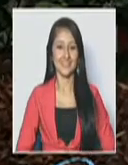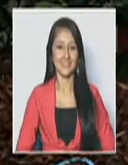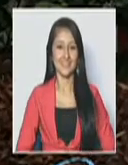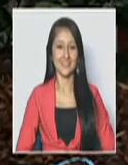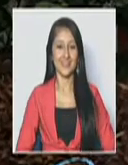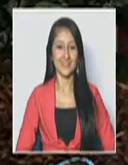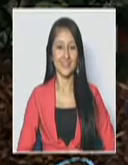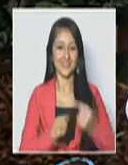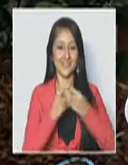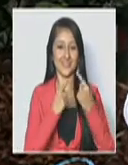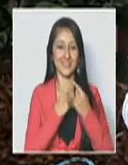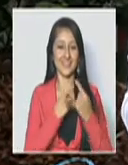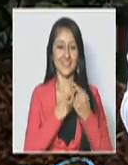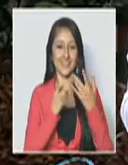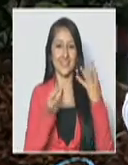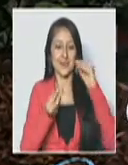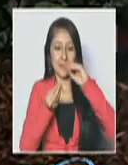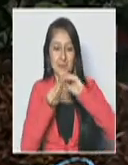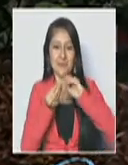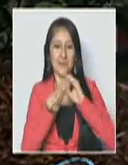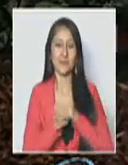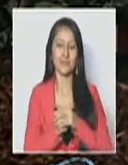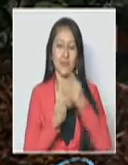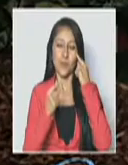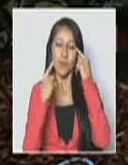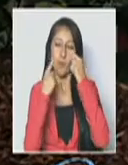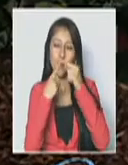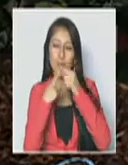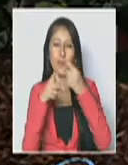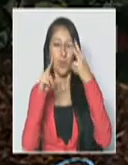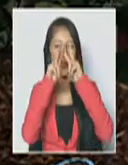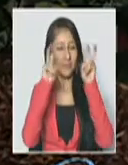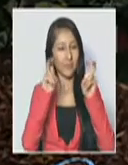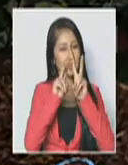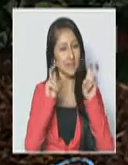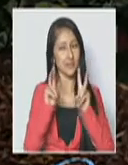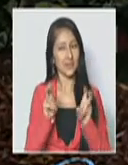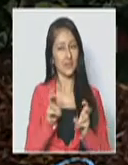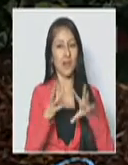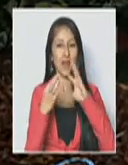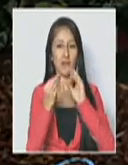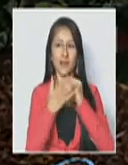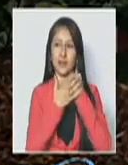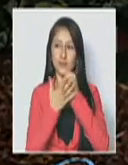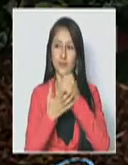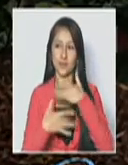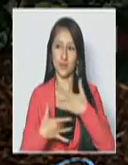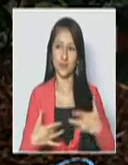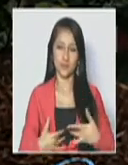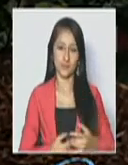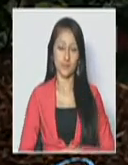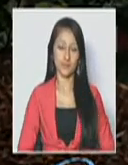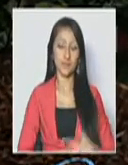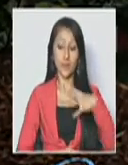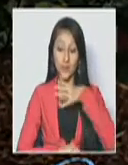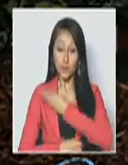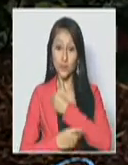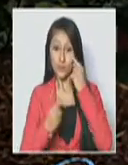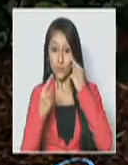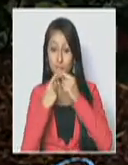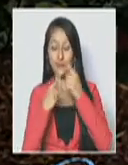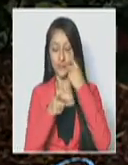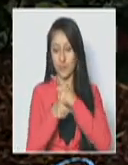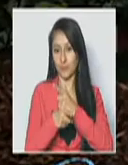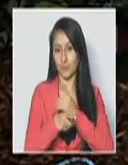y adicionalmente pues tratar de desarrollar temas que sean preventivos eso si queremos con este